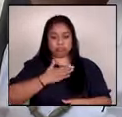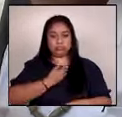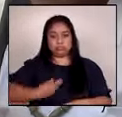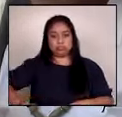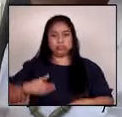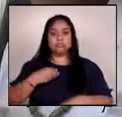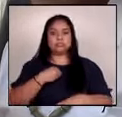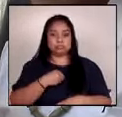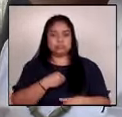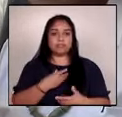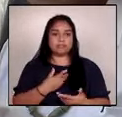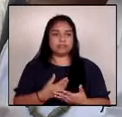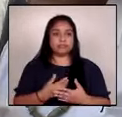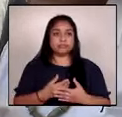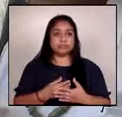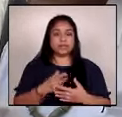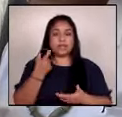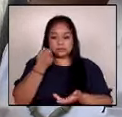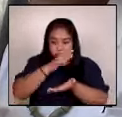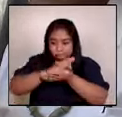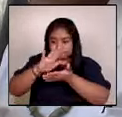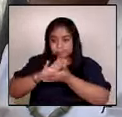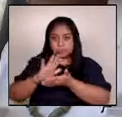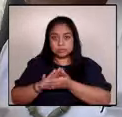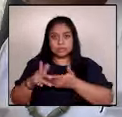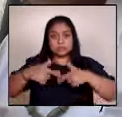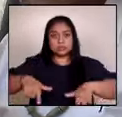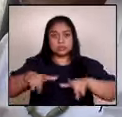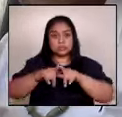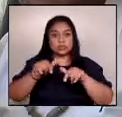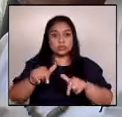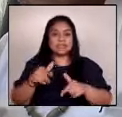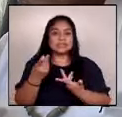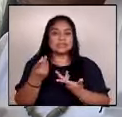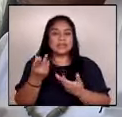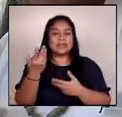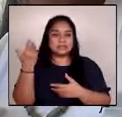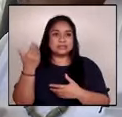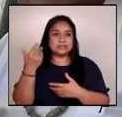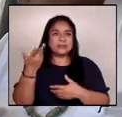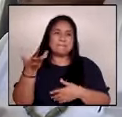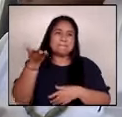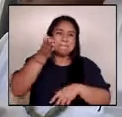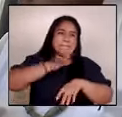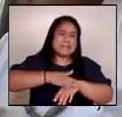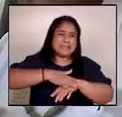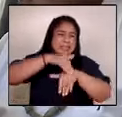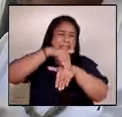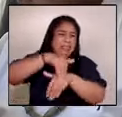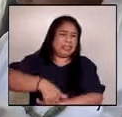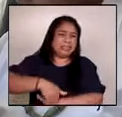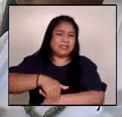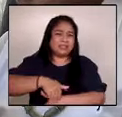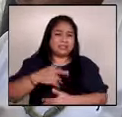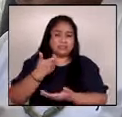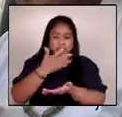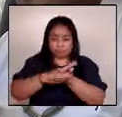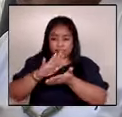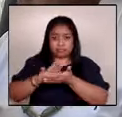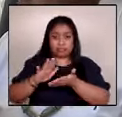precisamente invertir en aquellas regiones que han sido más abandonadas por la inversión